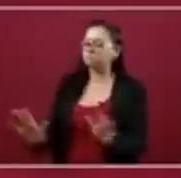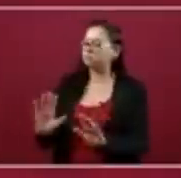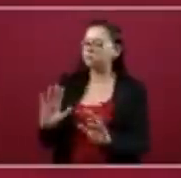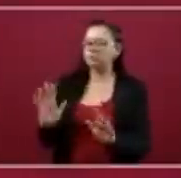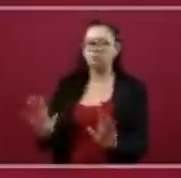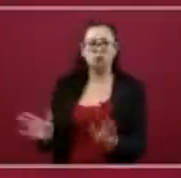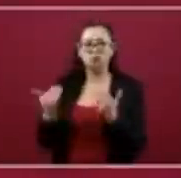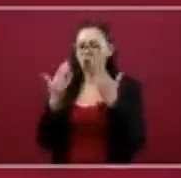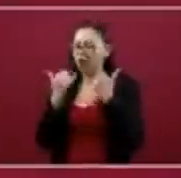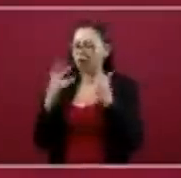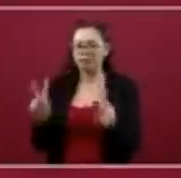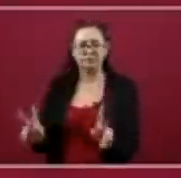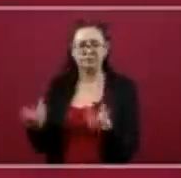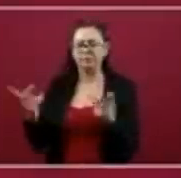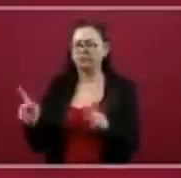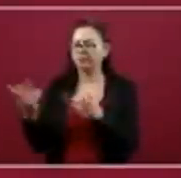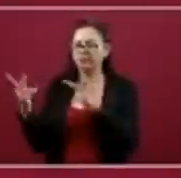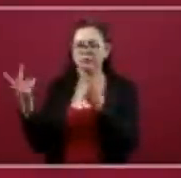haber